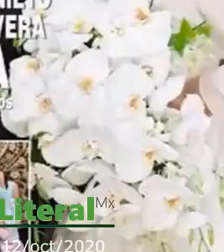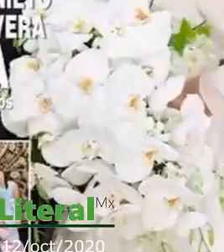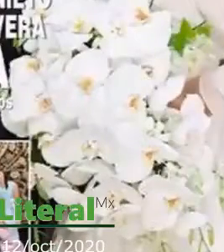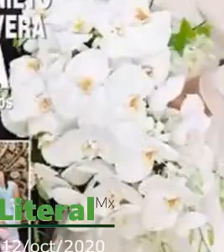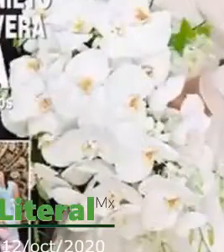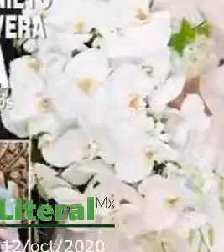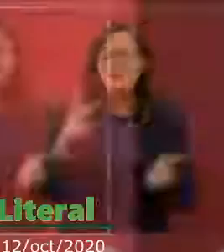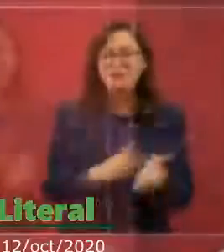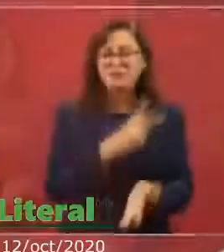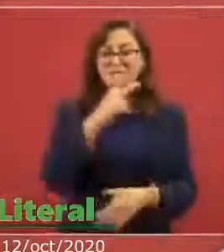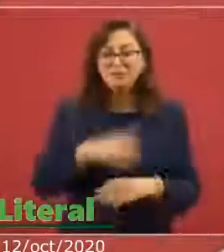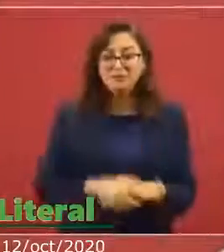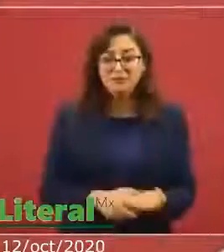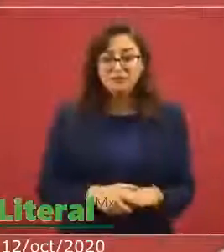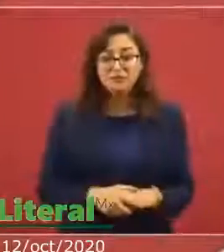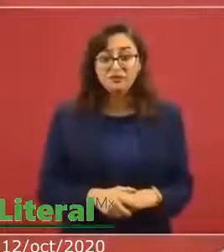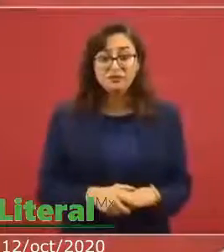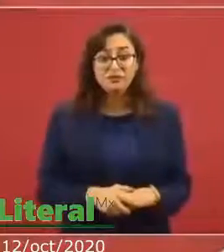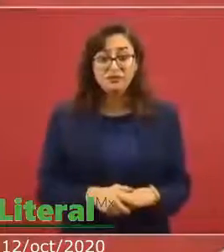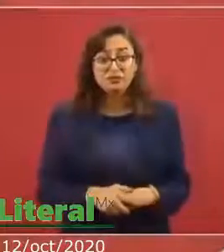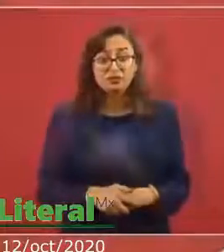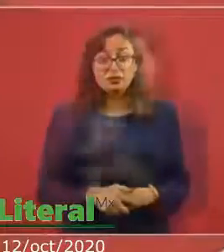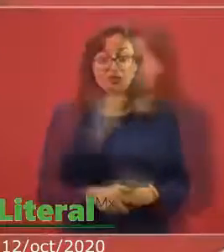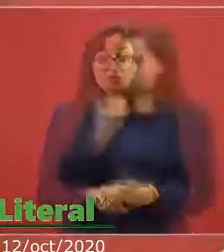a sentirse de que era un estadista